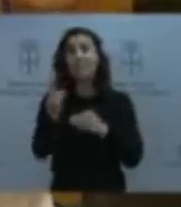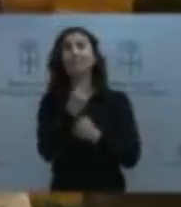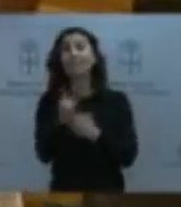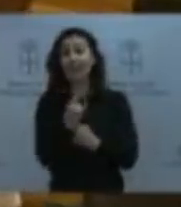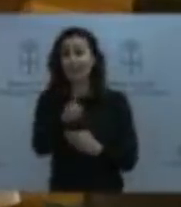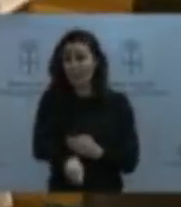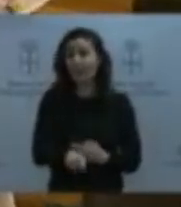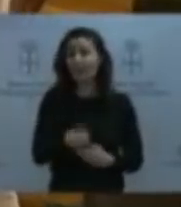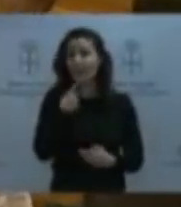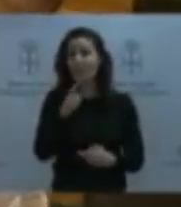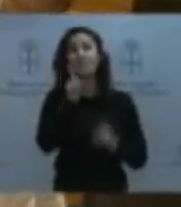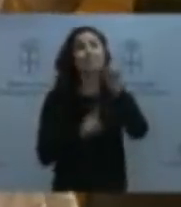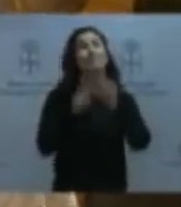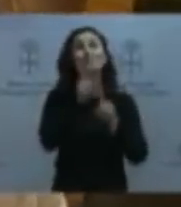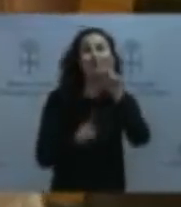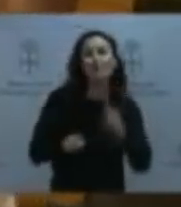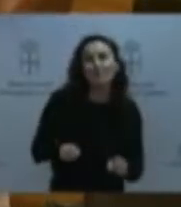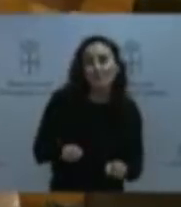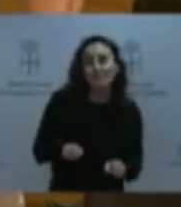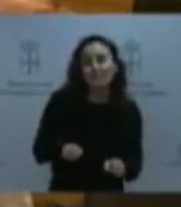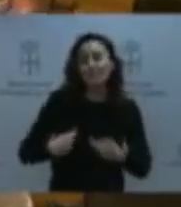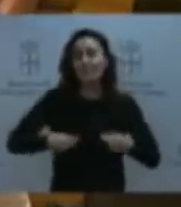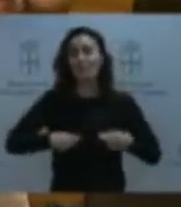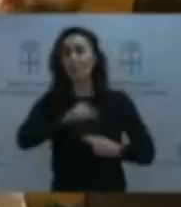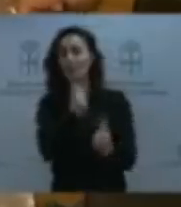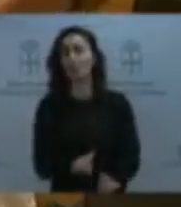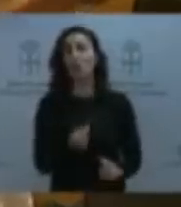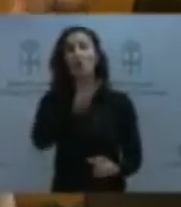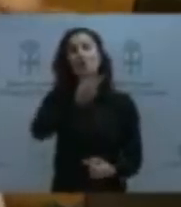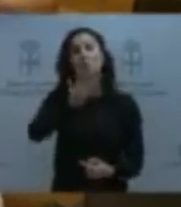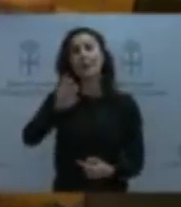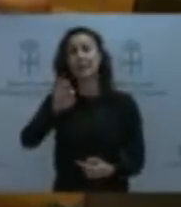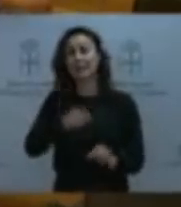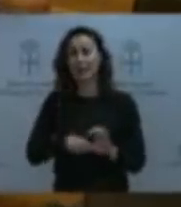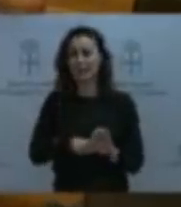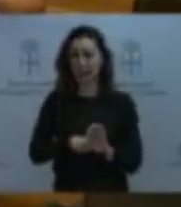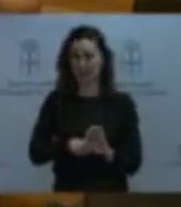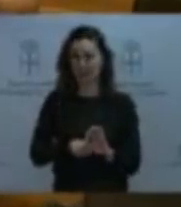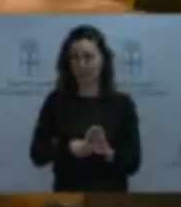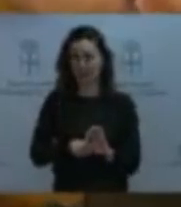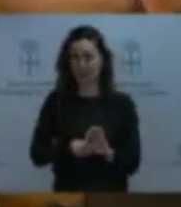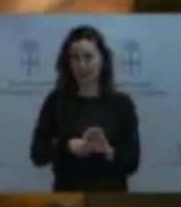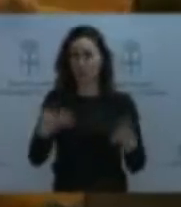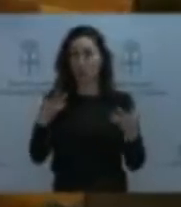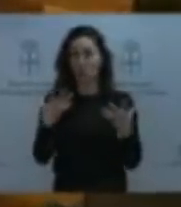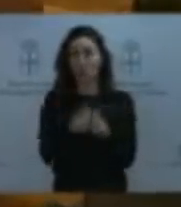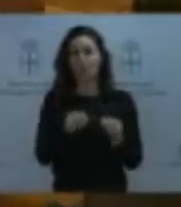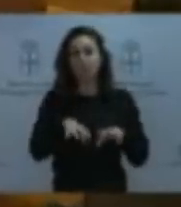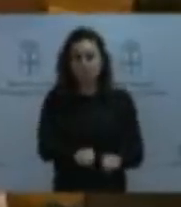presupuestaria, pero decía que había 240 plazas ocupadas por interinos, por personal interino. Esas plazas pueden